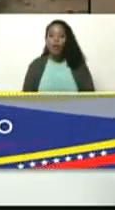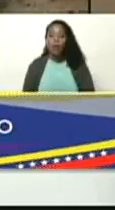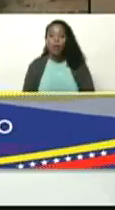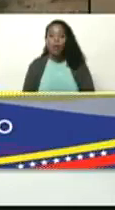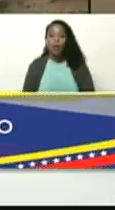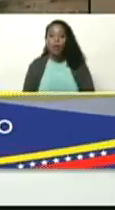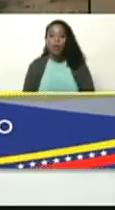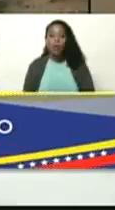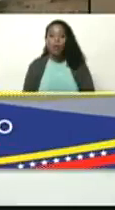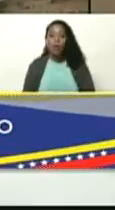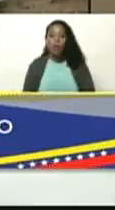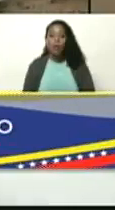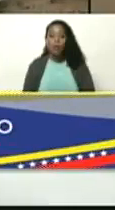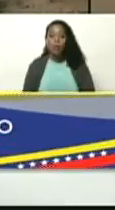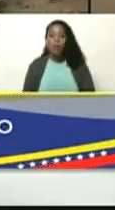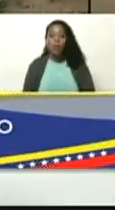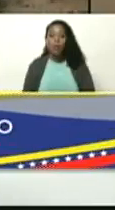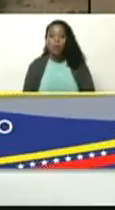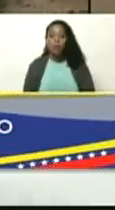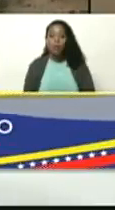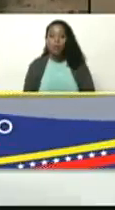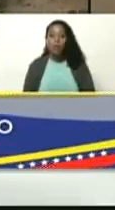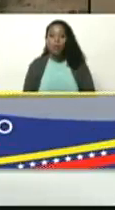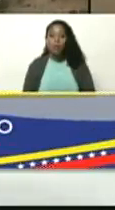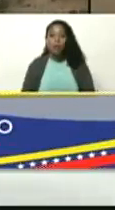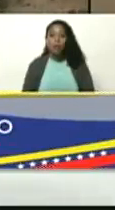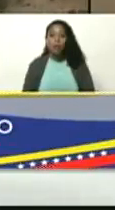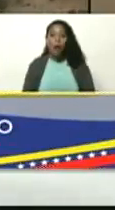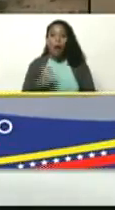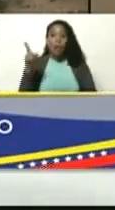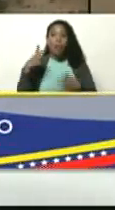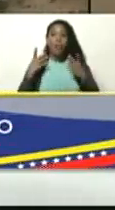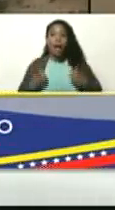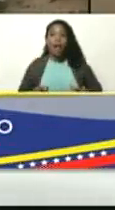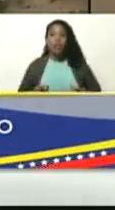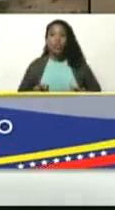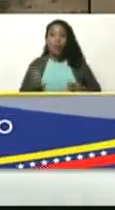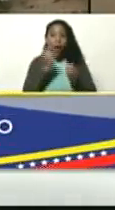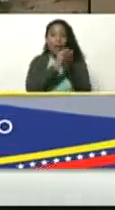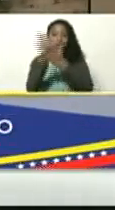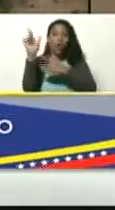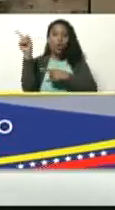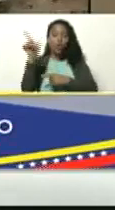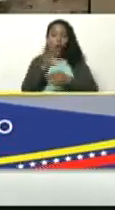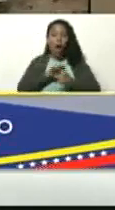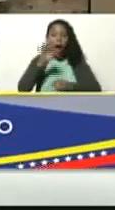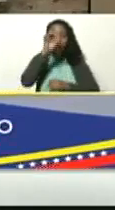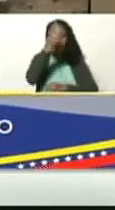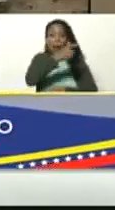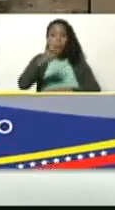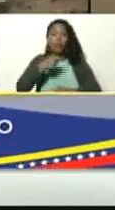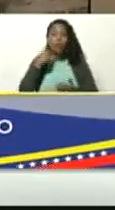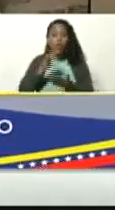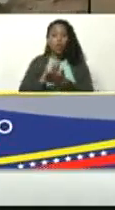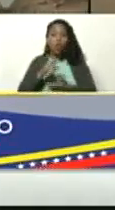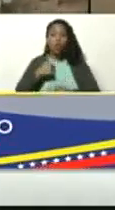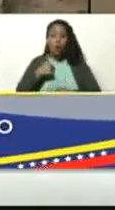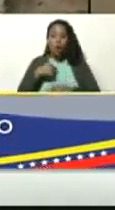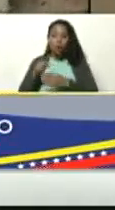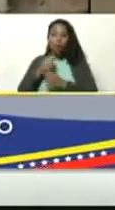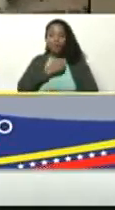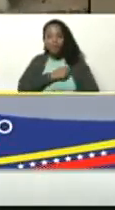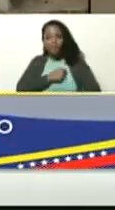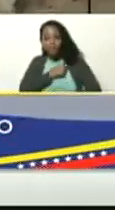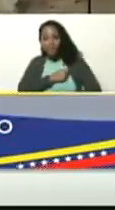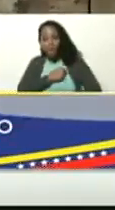condolencias y mis oraciones por el descanso eterno de sus almas, mis condolencias a sus